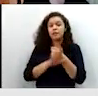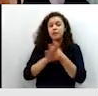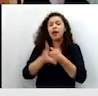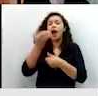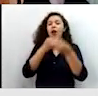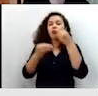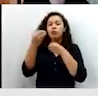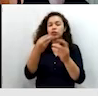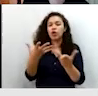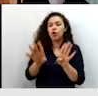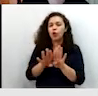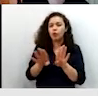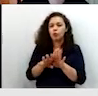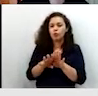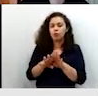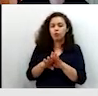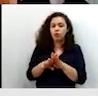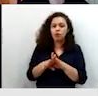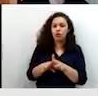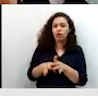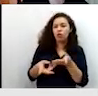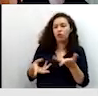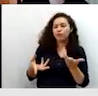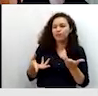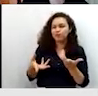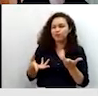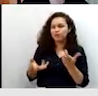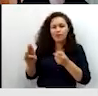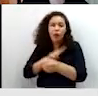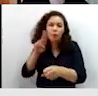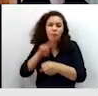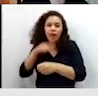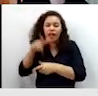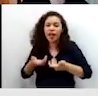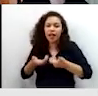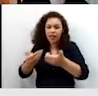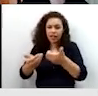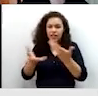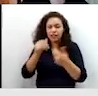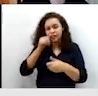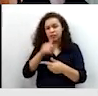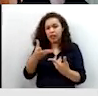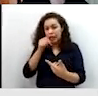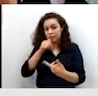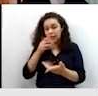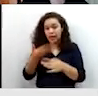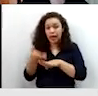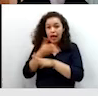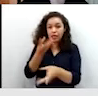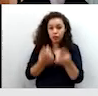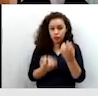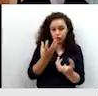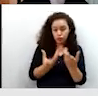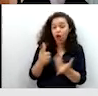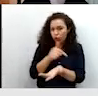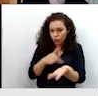alimentos crudos en vía pública. Siempre hay que estar consumiendo alimentos cocidos, que sean en lugares